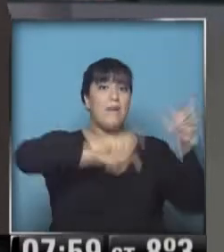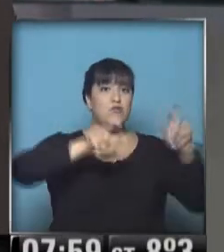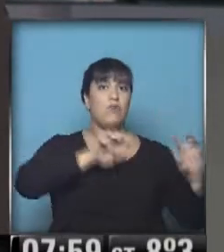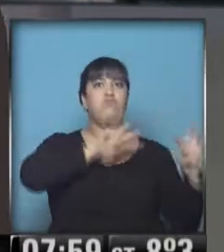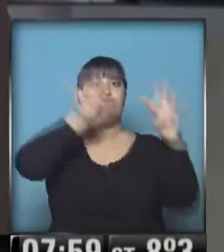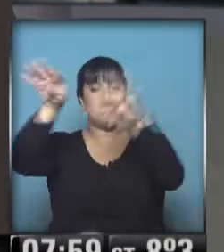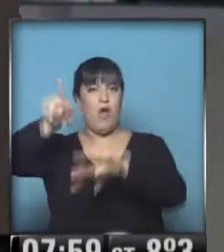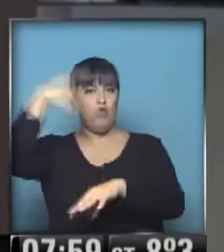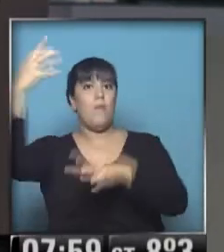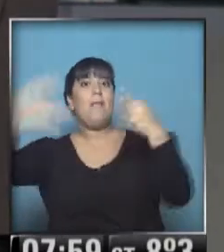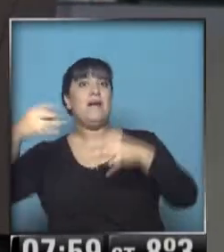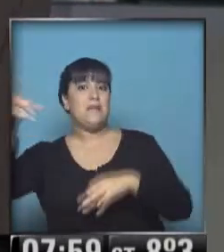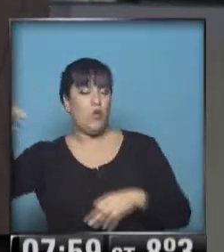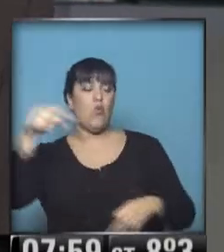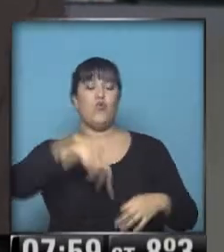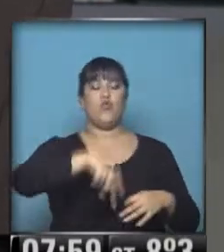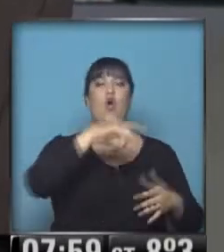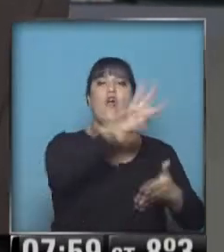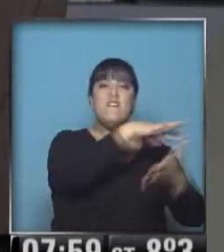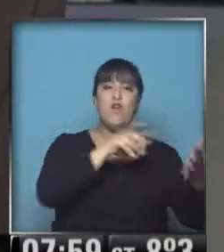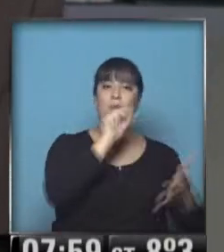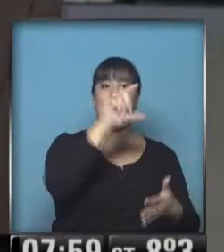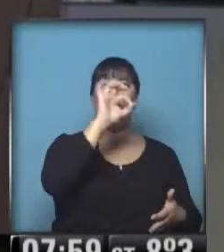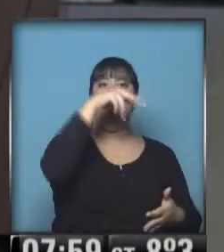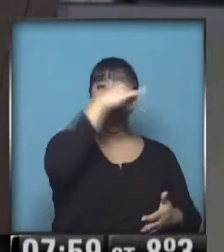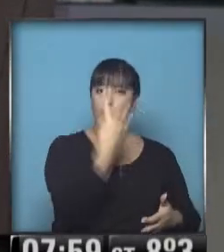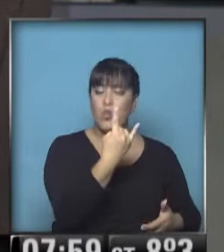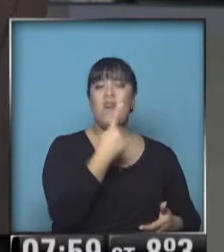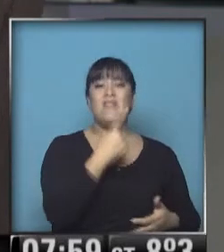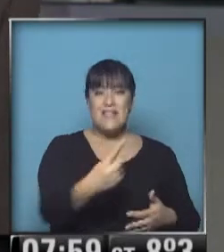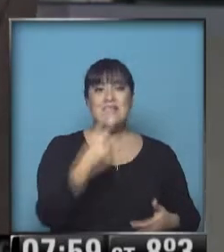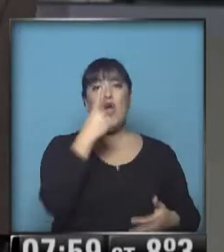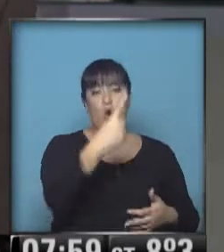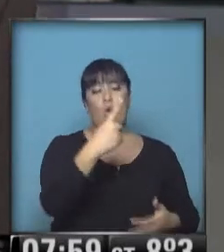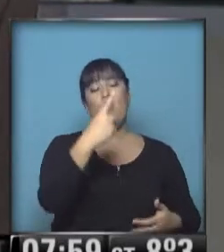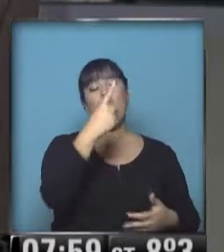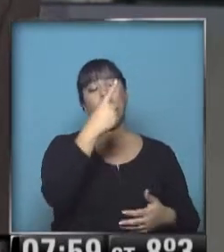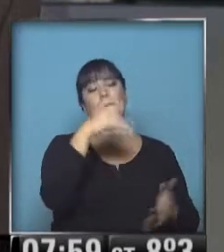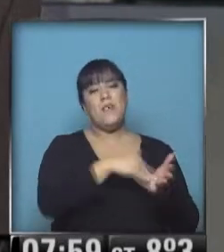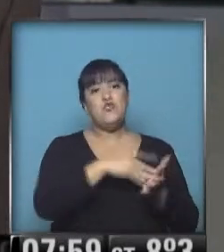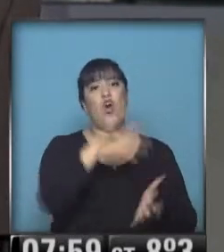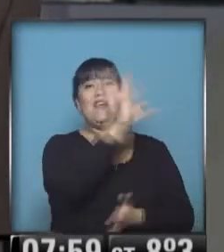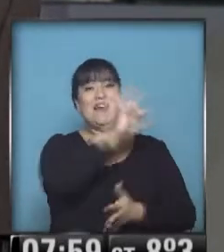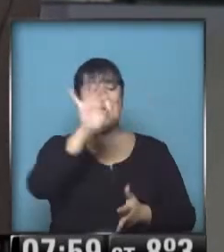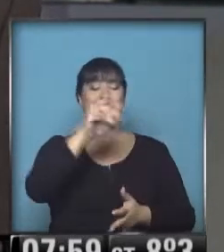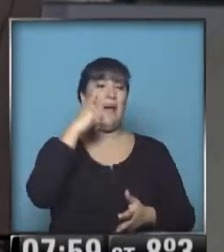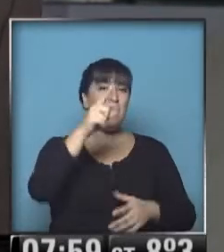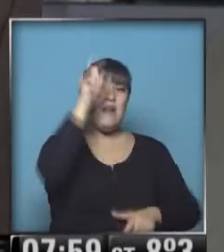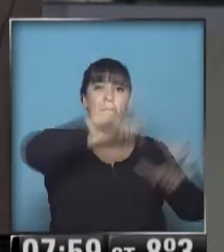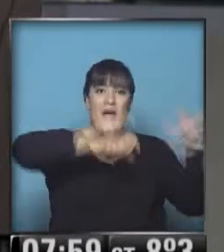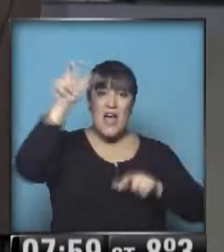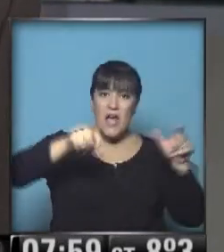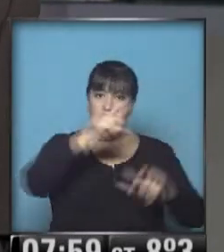Se conoció un informe de Naciones Unidas en las últimas horas que aguarda a medio millón de kurdos refugiados escapando